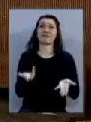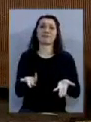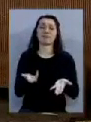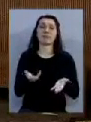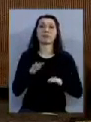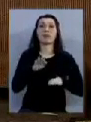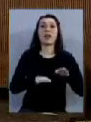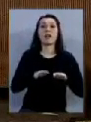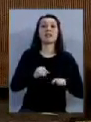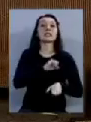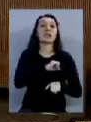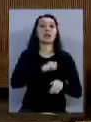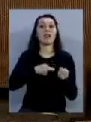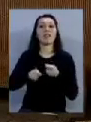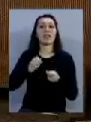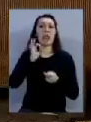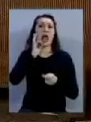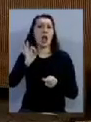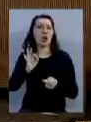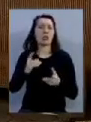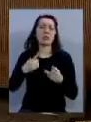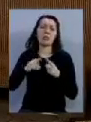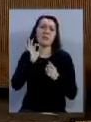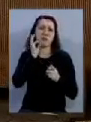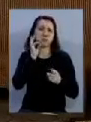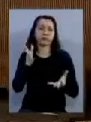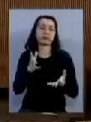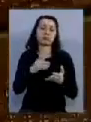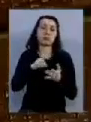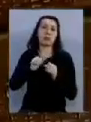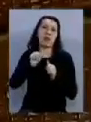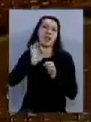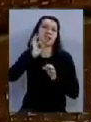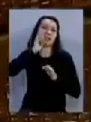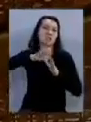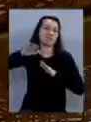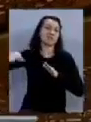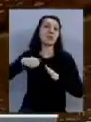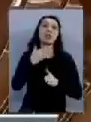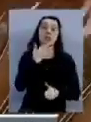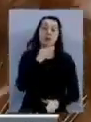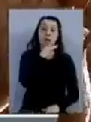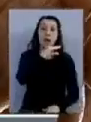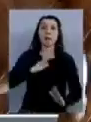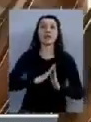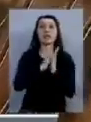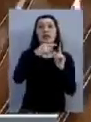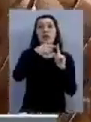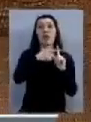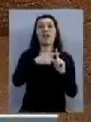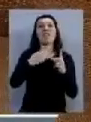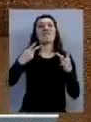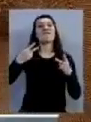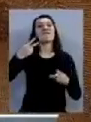Pero generalmente en Santiago se venden Las Condes, Vitacura, todo ese sector para arriba. También en el campo, Santa Cruz, Las